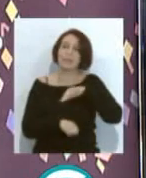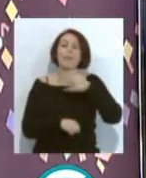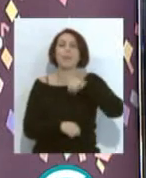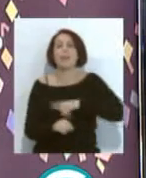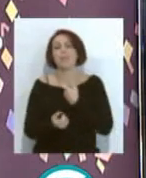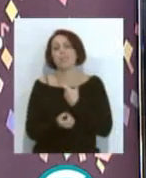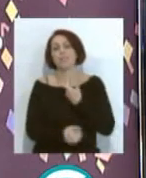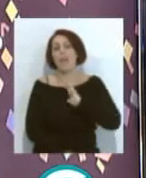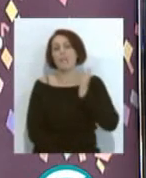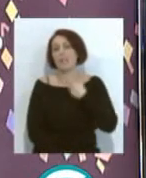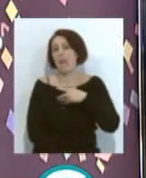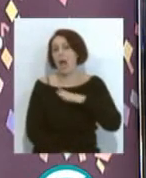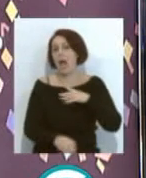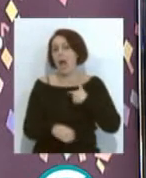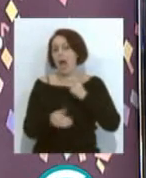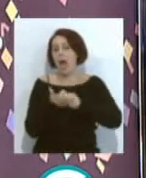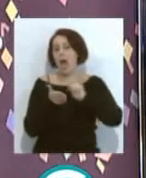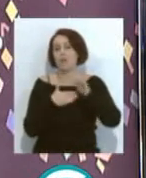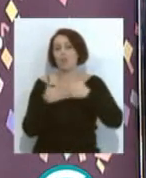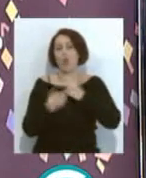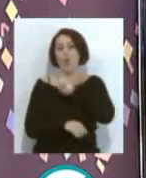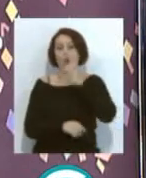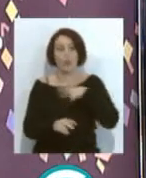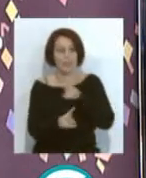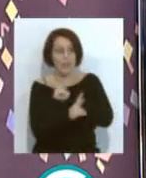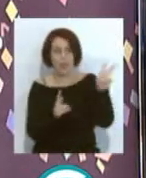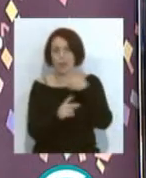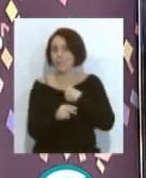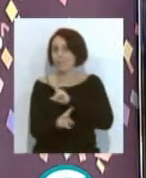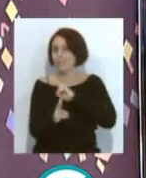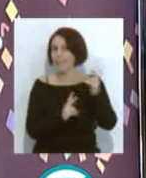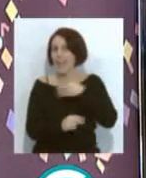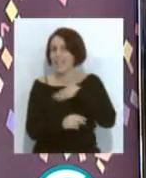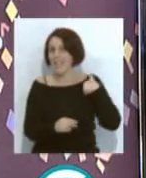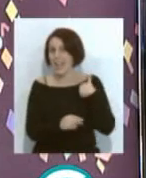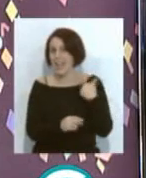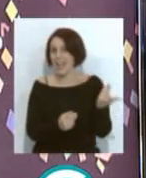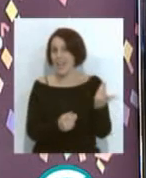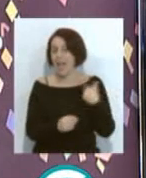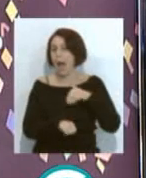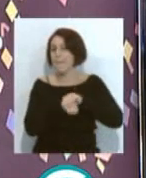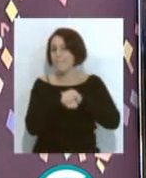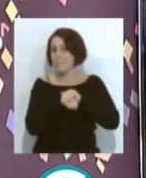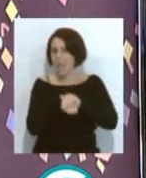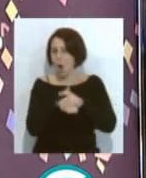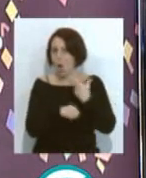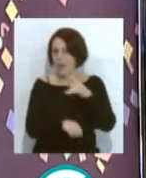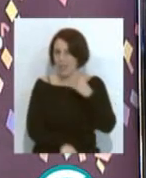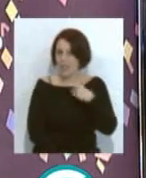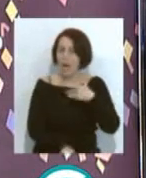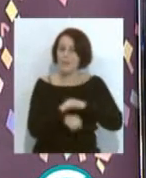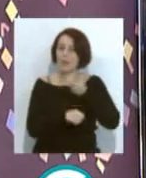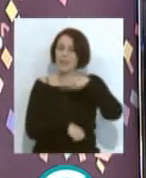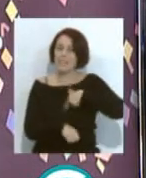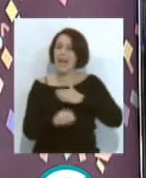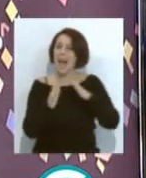pues repercusión en otros autores, en este caso en la contestación, en la respuesta que ha querido darle un amigo de David, amigo también de